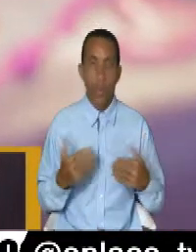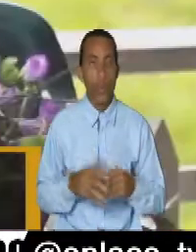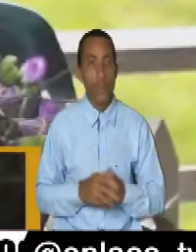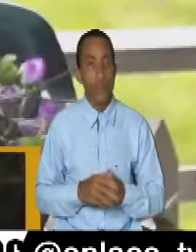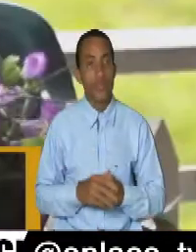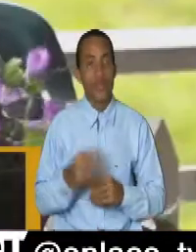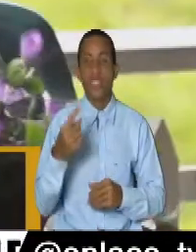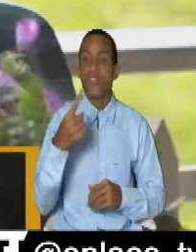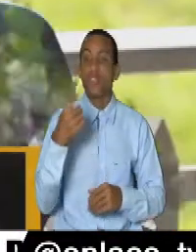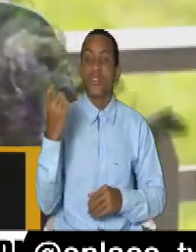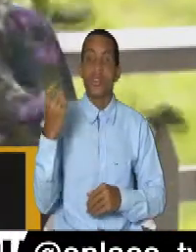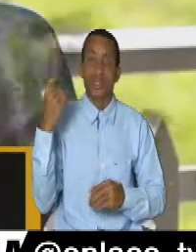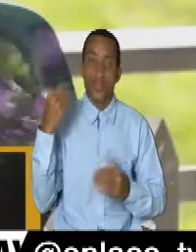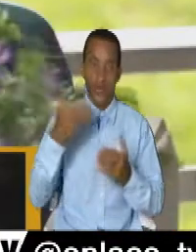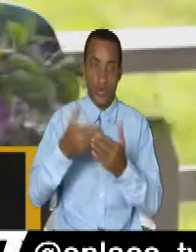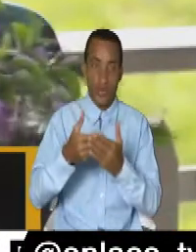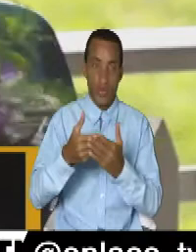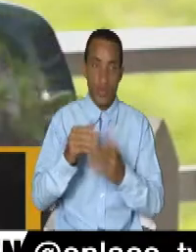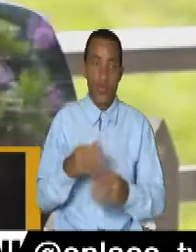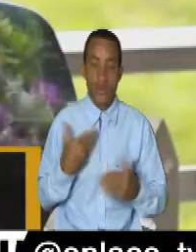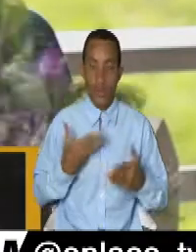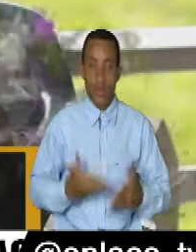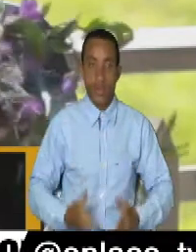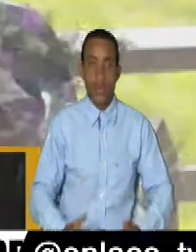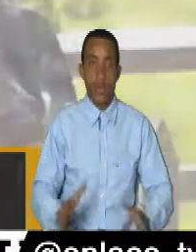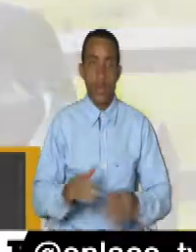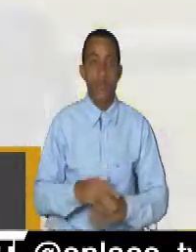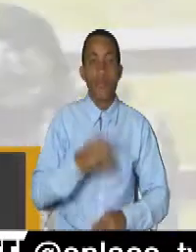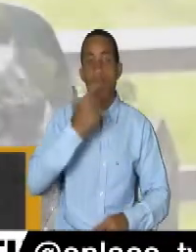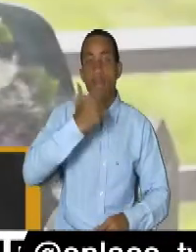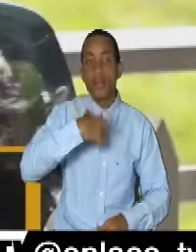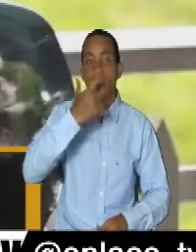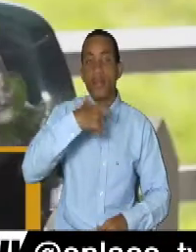siglo. Yo nací en Chucurí, San Rafael de Chucurí,